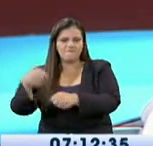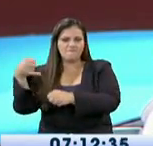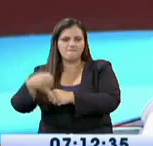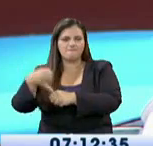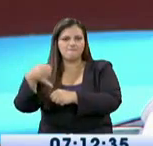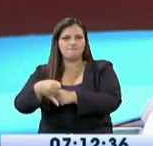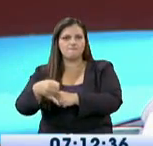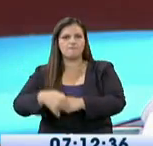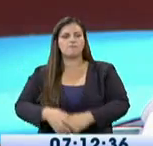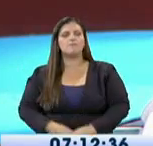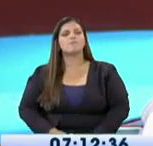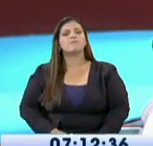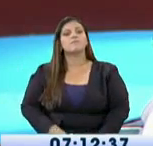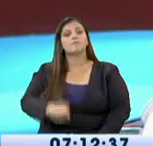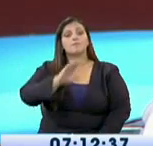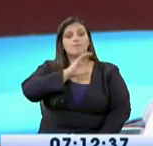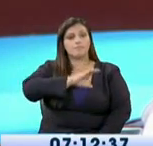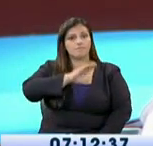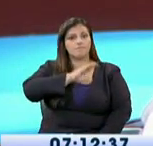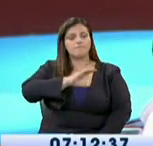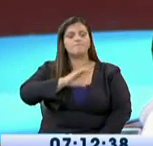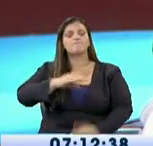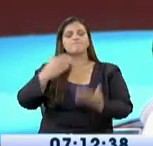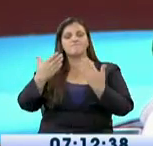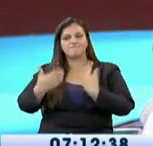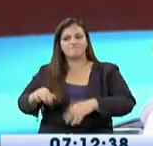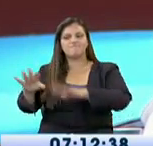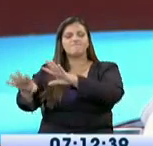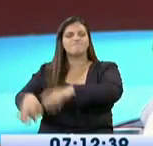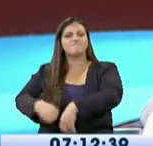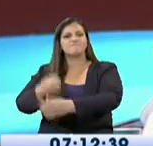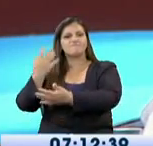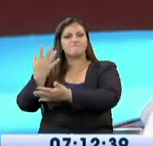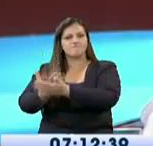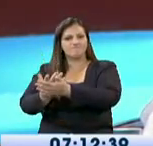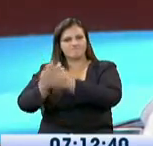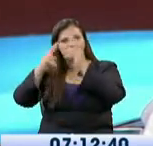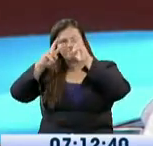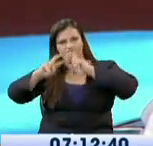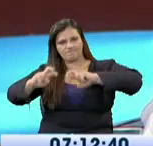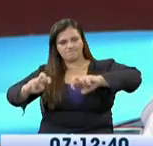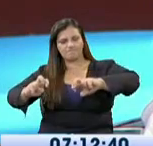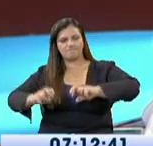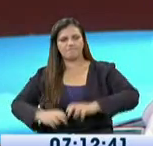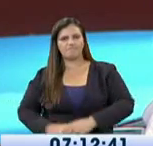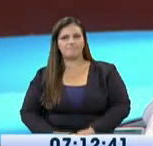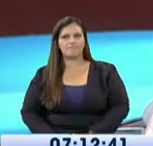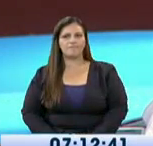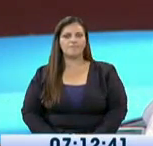presunto autor del delito ya fue detenido para las respectivas investigaciones.